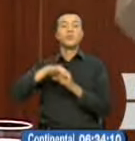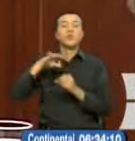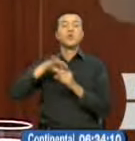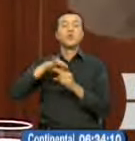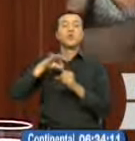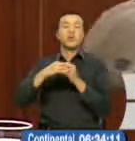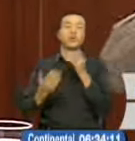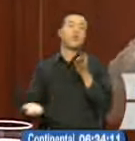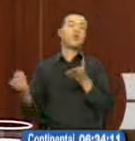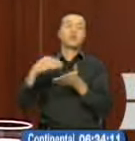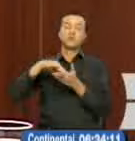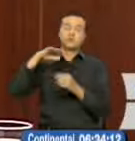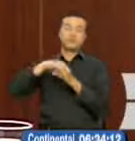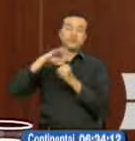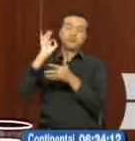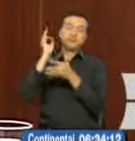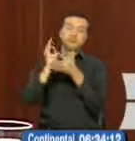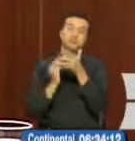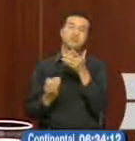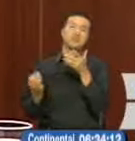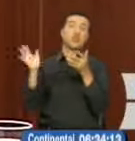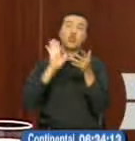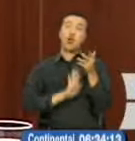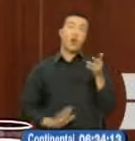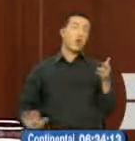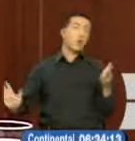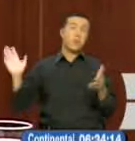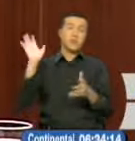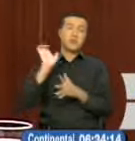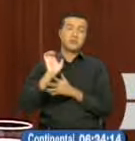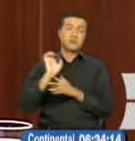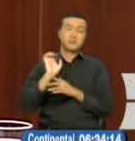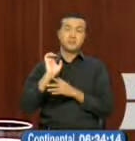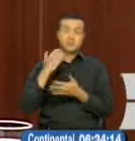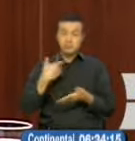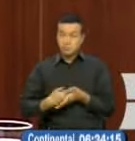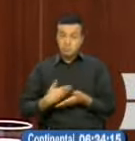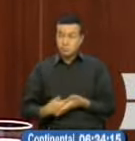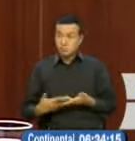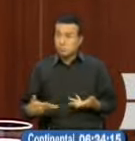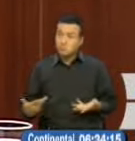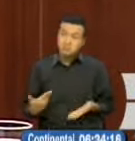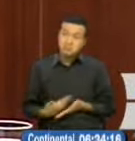el reconteo manual voto a voto de todo, los documentos habilitantes,